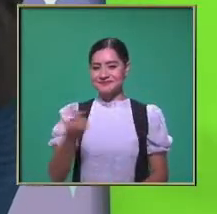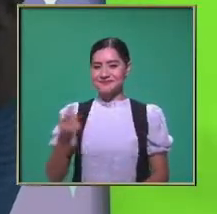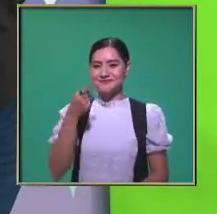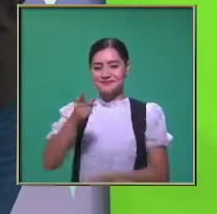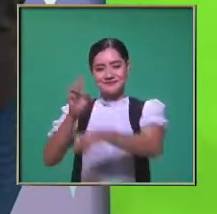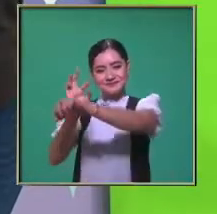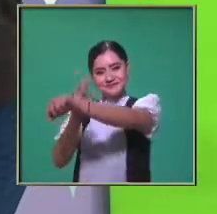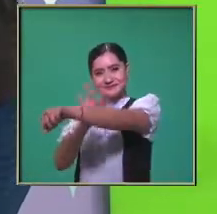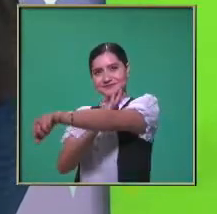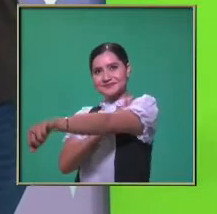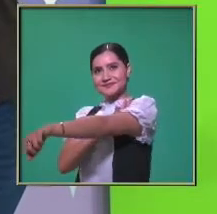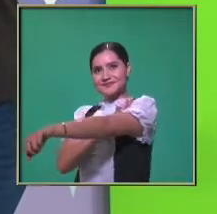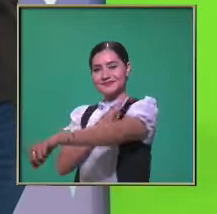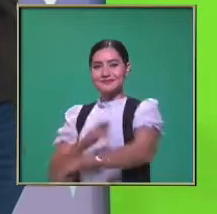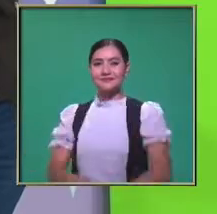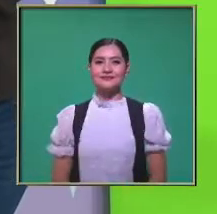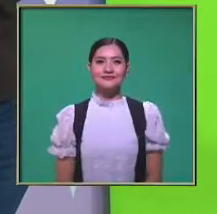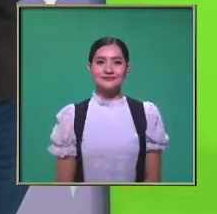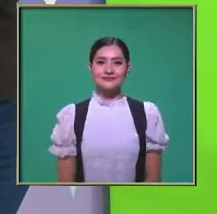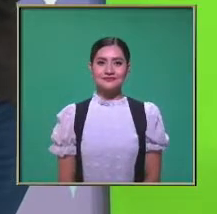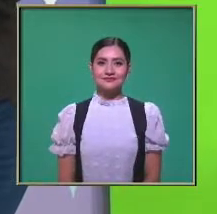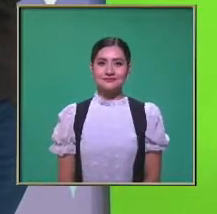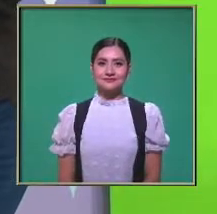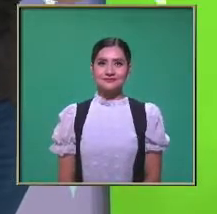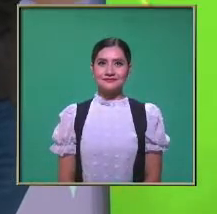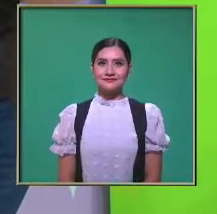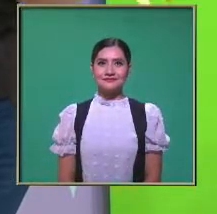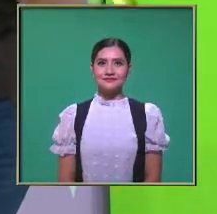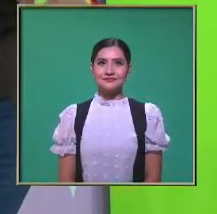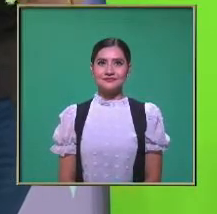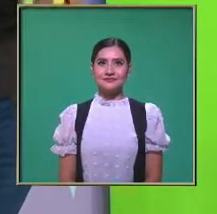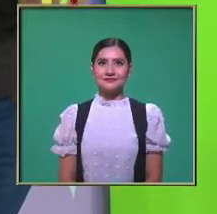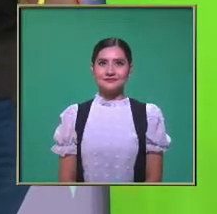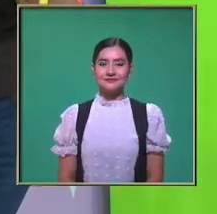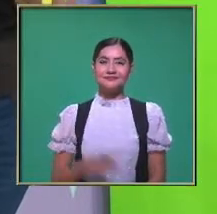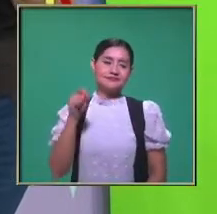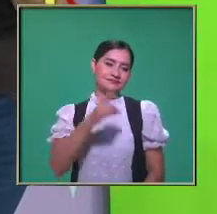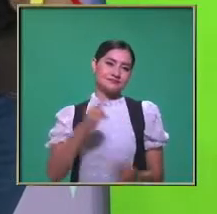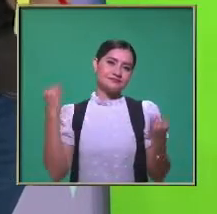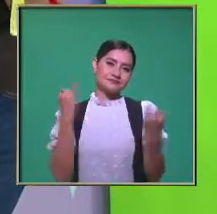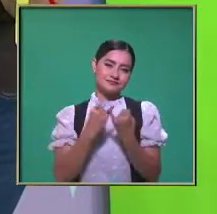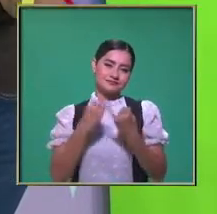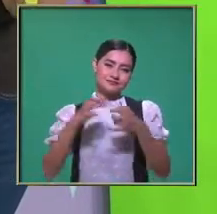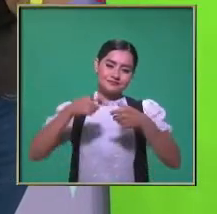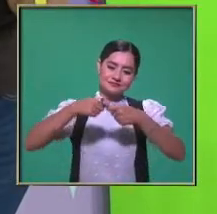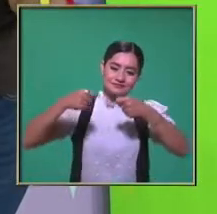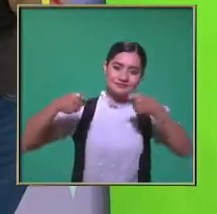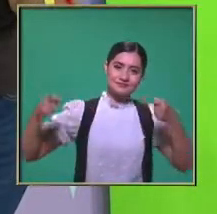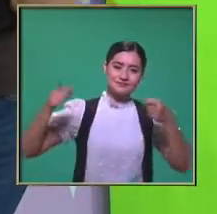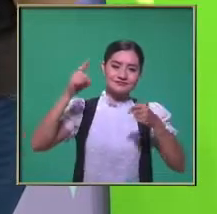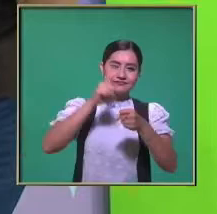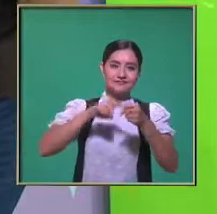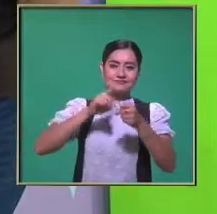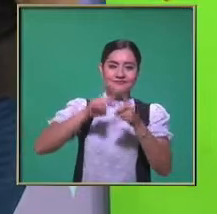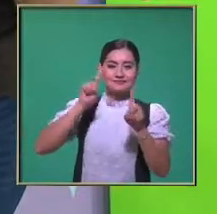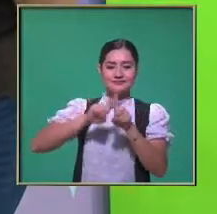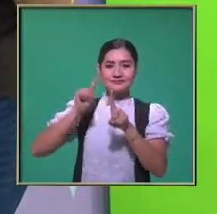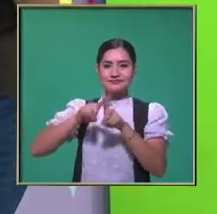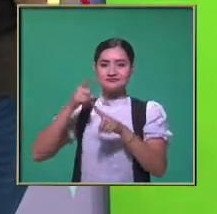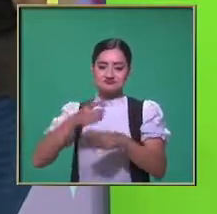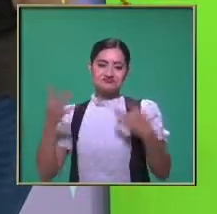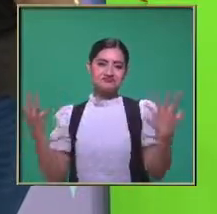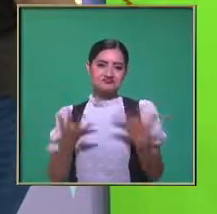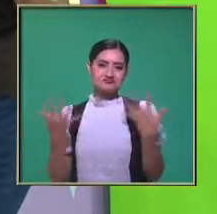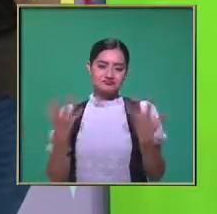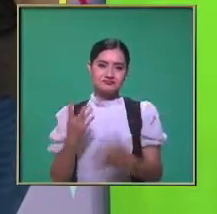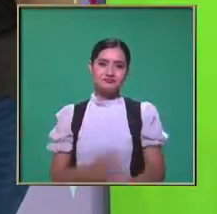Mamá, mira, sí hay viento porque se están moviendo nuestros listones. Y aparte son listones pues que ellos ayudaron a hacer, ¿verdad? O sea, este palitito, vamos a